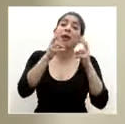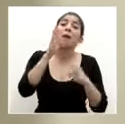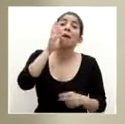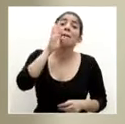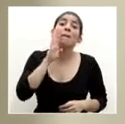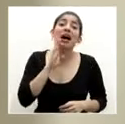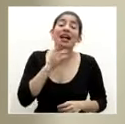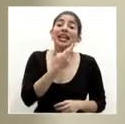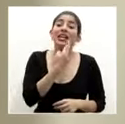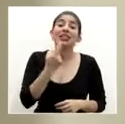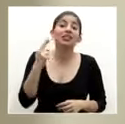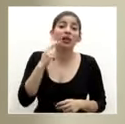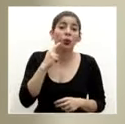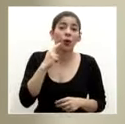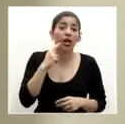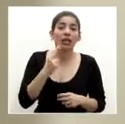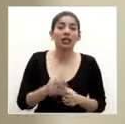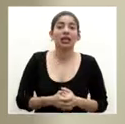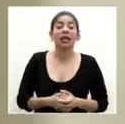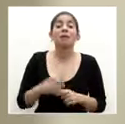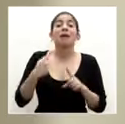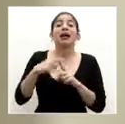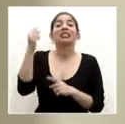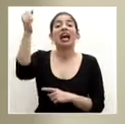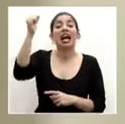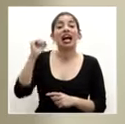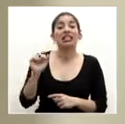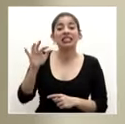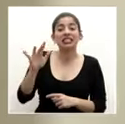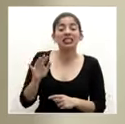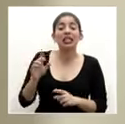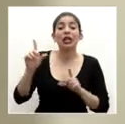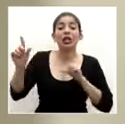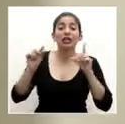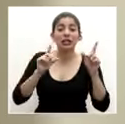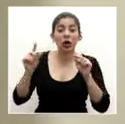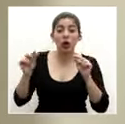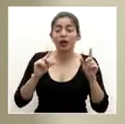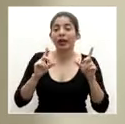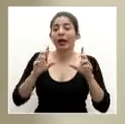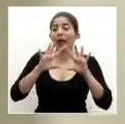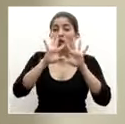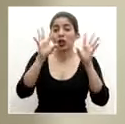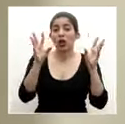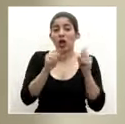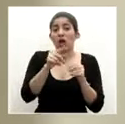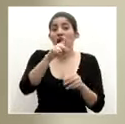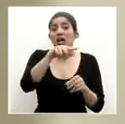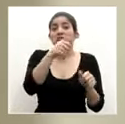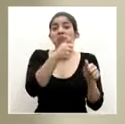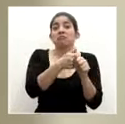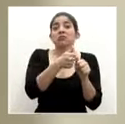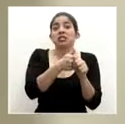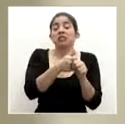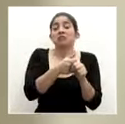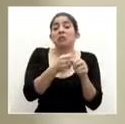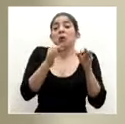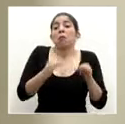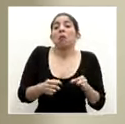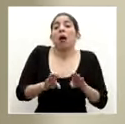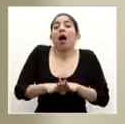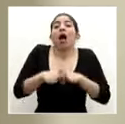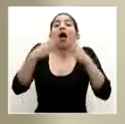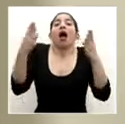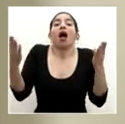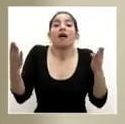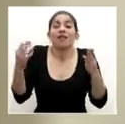y restaurantes y casinos, discotecas y demás, que tomaron la decisión de operar